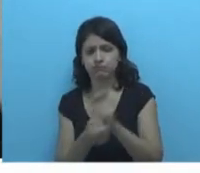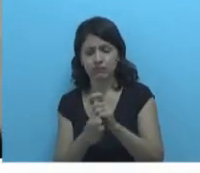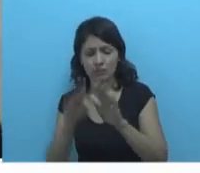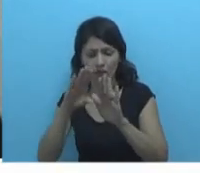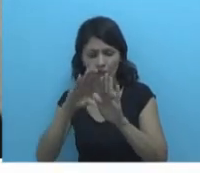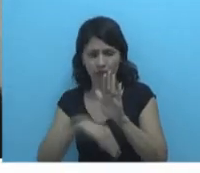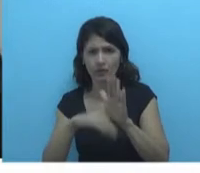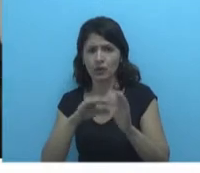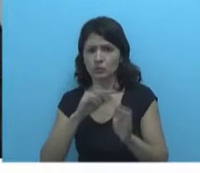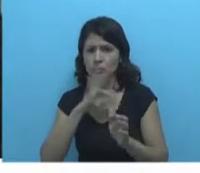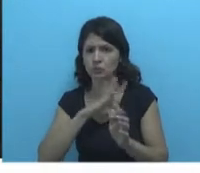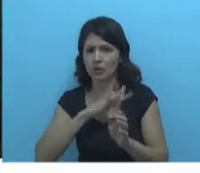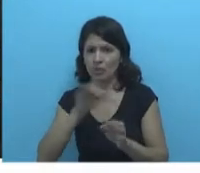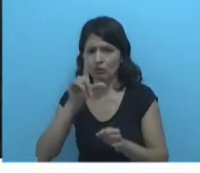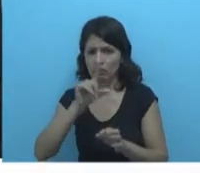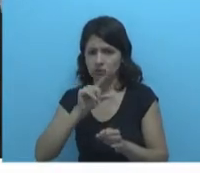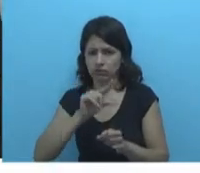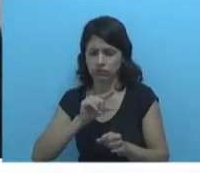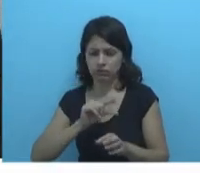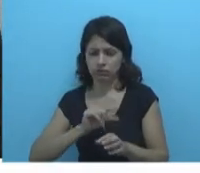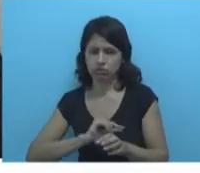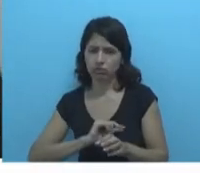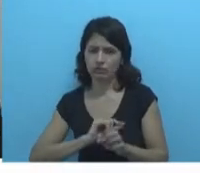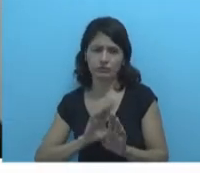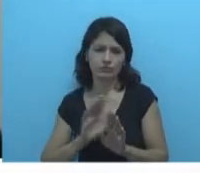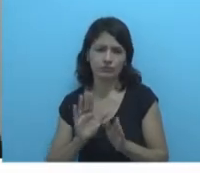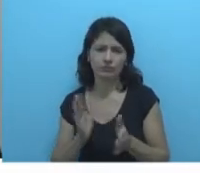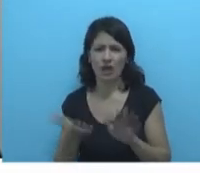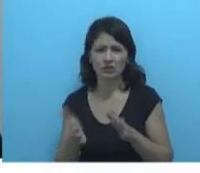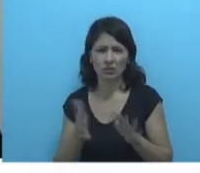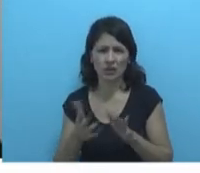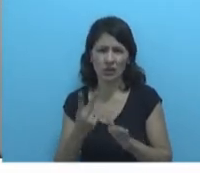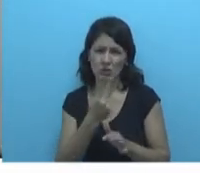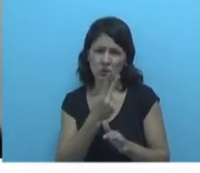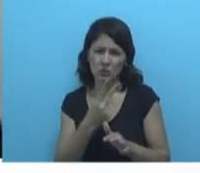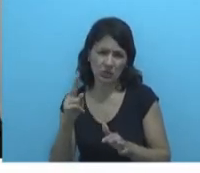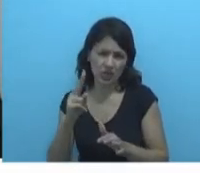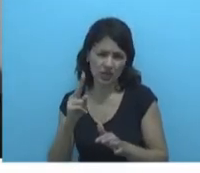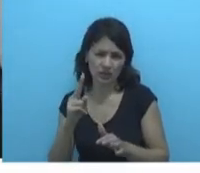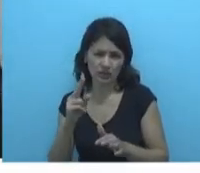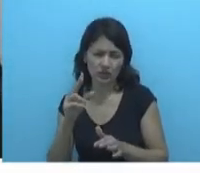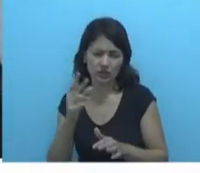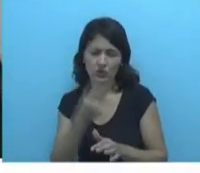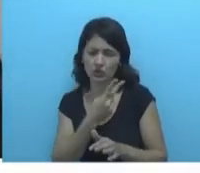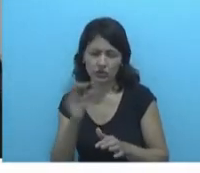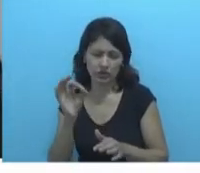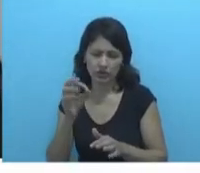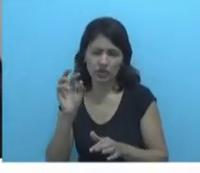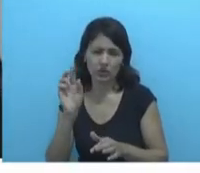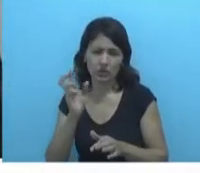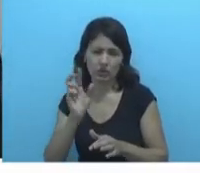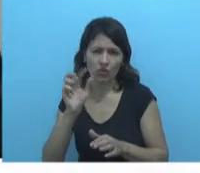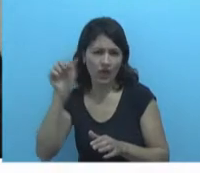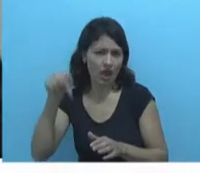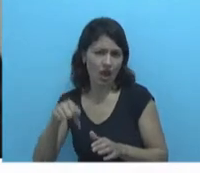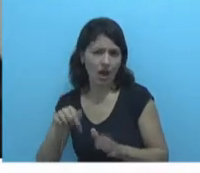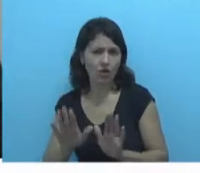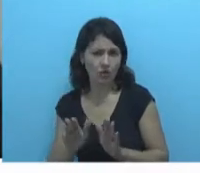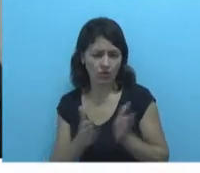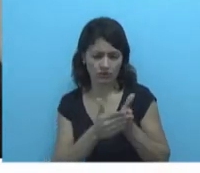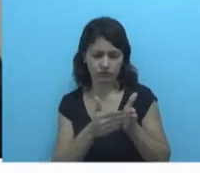niveles de ingreso de todos los argentinos, con un salario promedio de $200. Eso